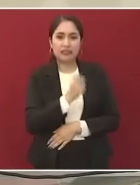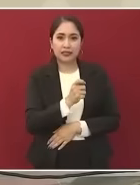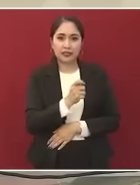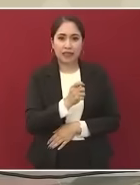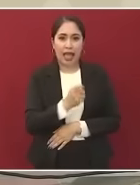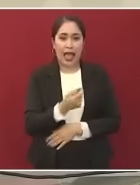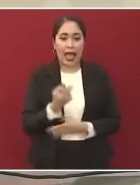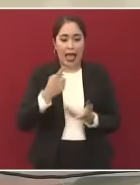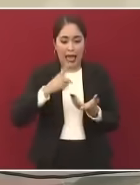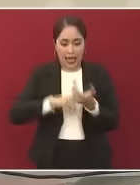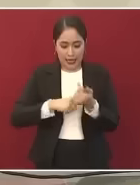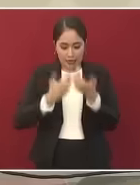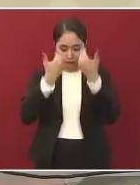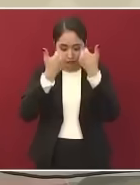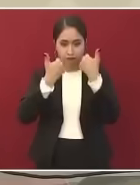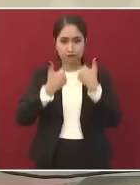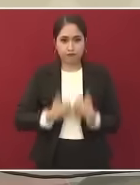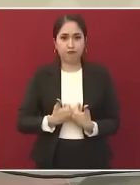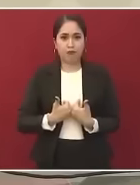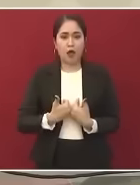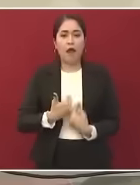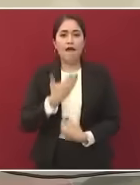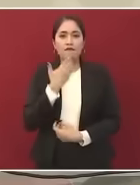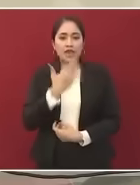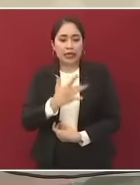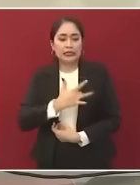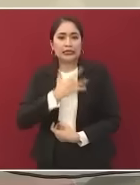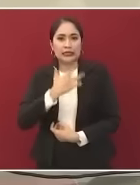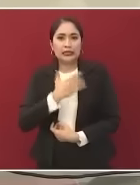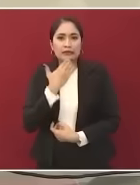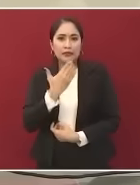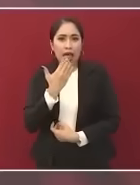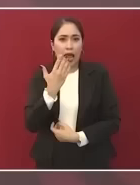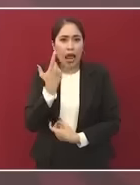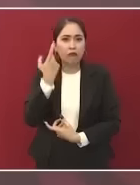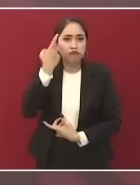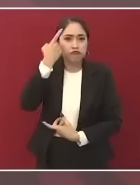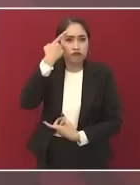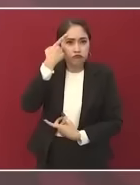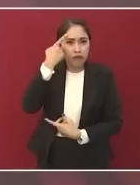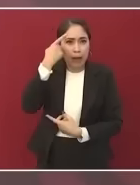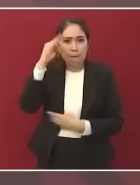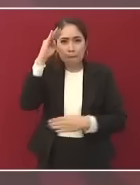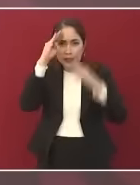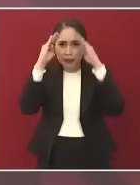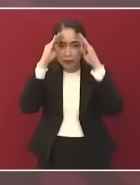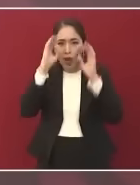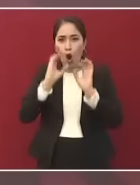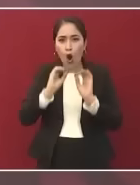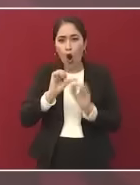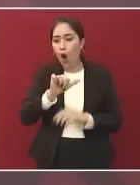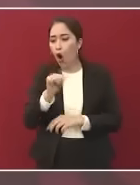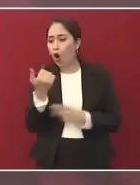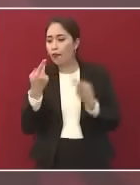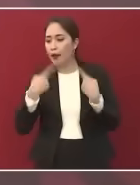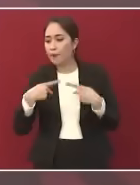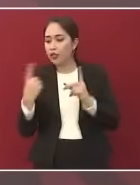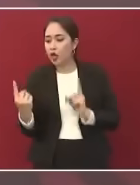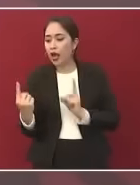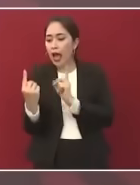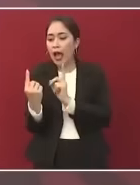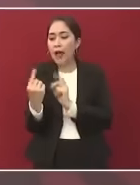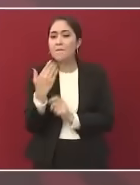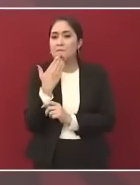al decir que también tienen derechos humanos y que se les debe de respetar sin tomar en cuenta que son ellos los principales atacantes y